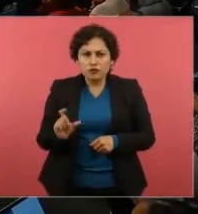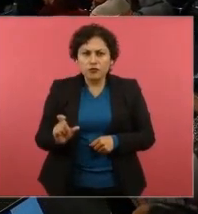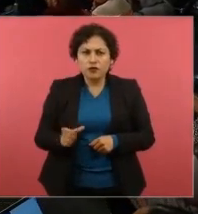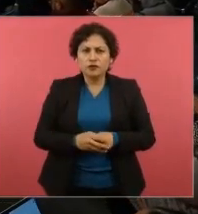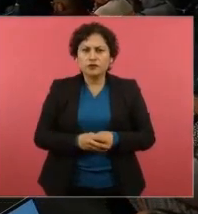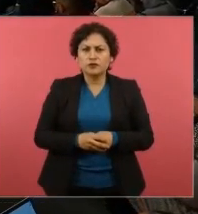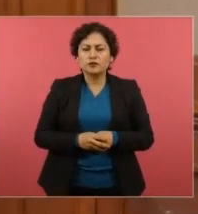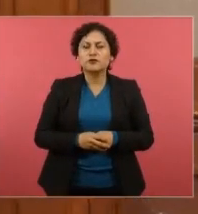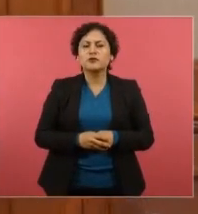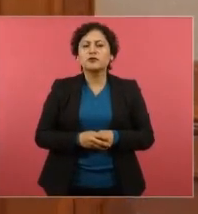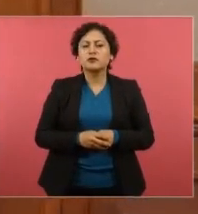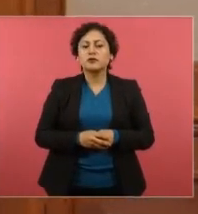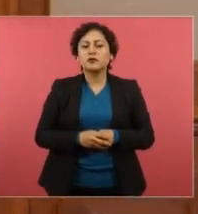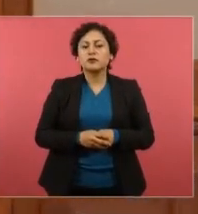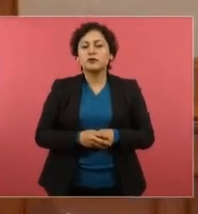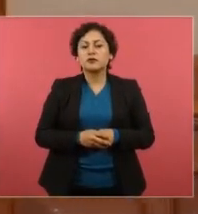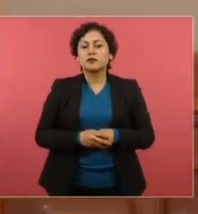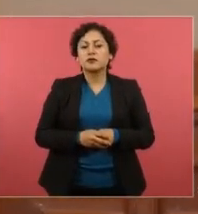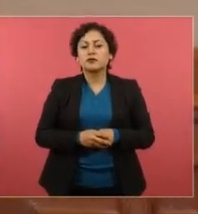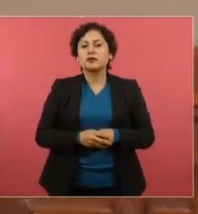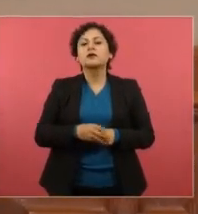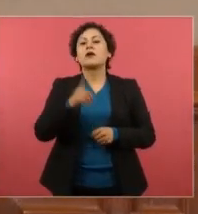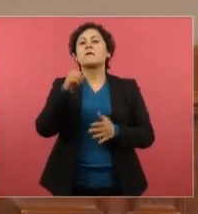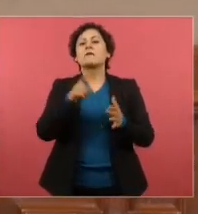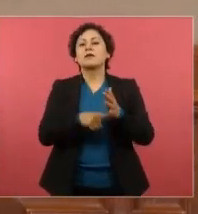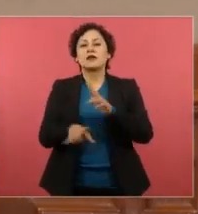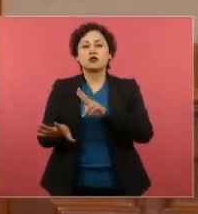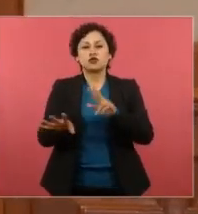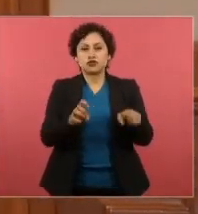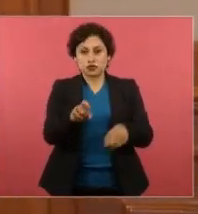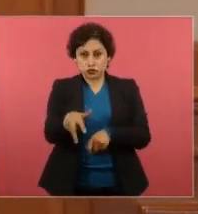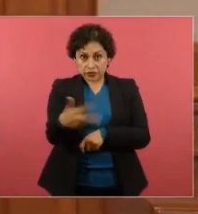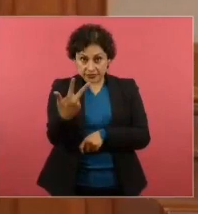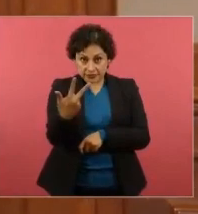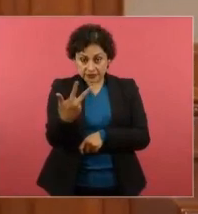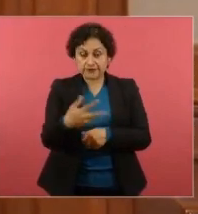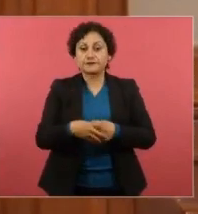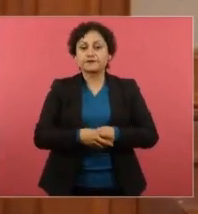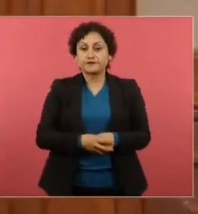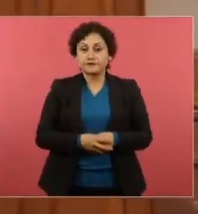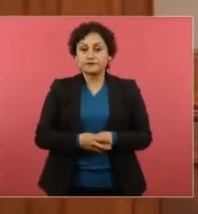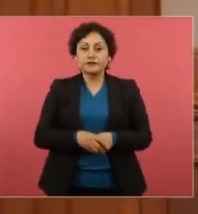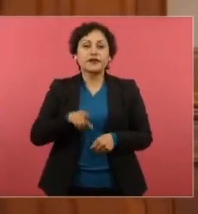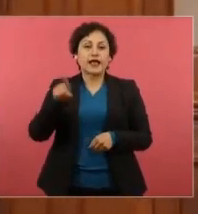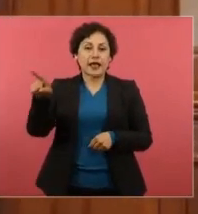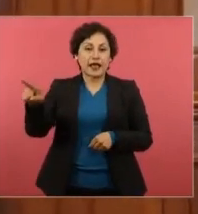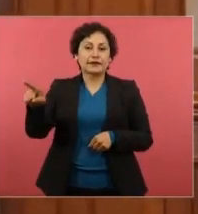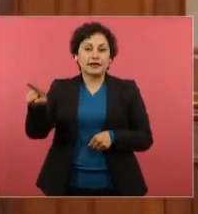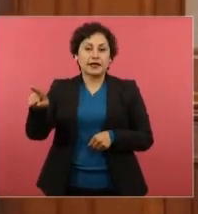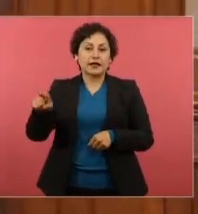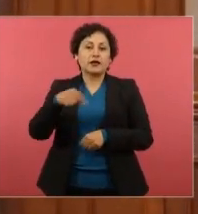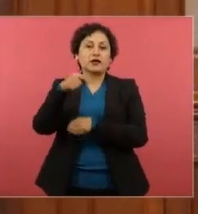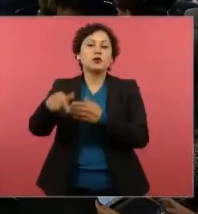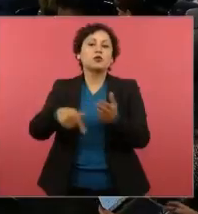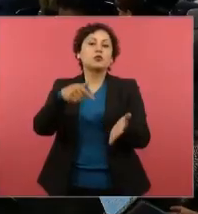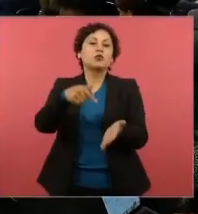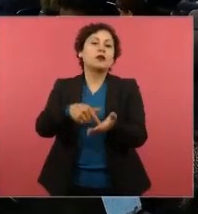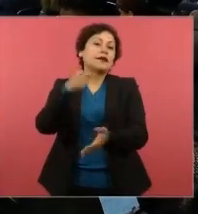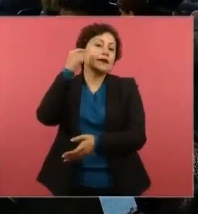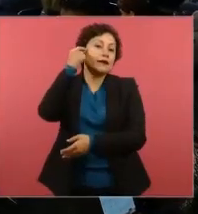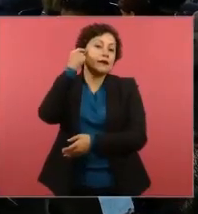1870. No, 14. ¿Eh? 1813. 13. En Chilpancingo, Guerrero.